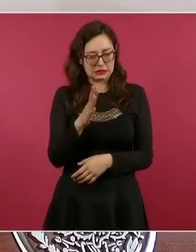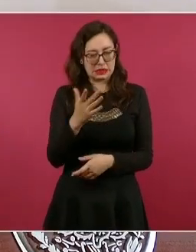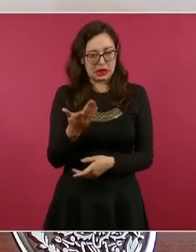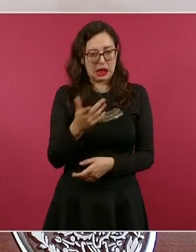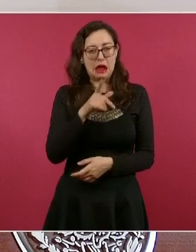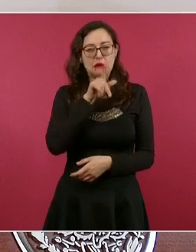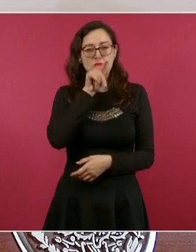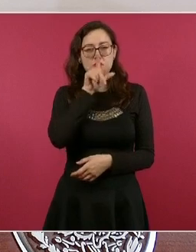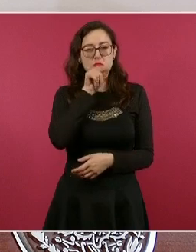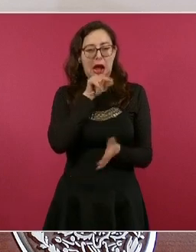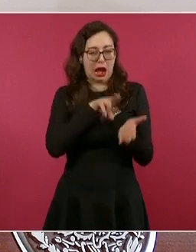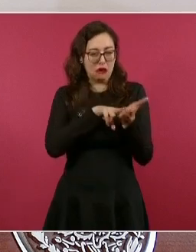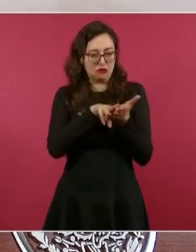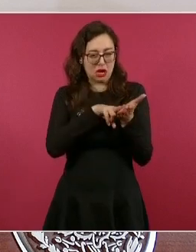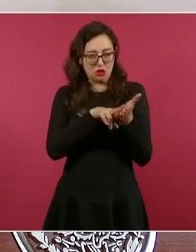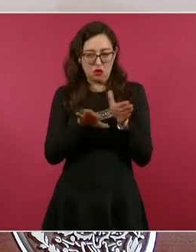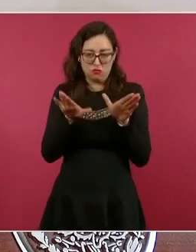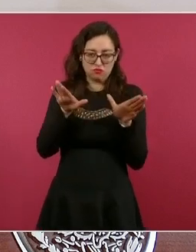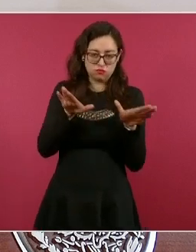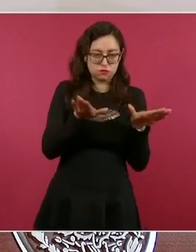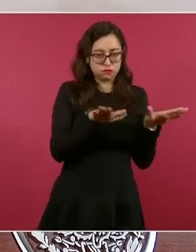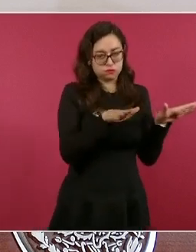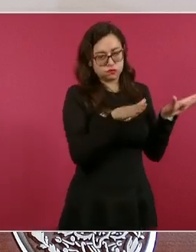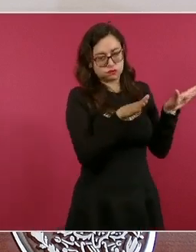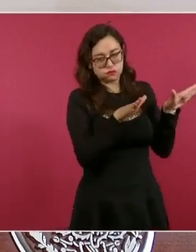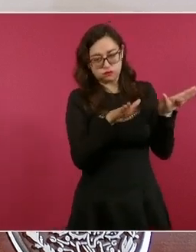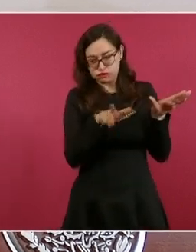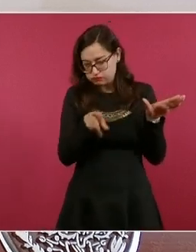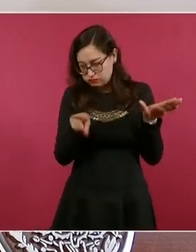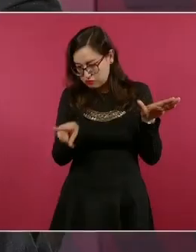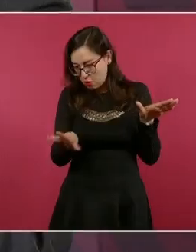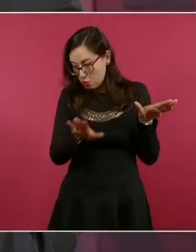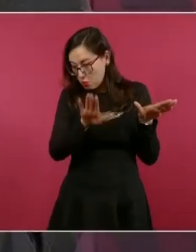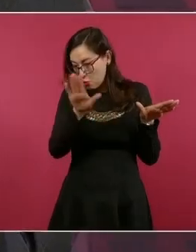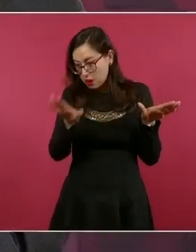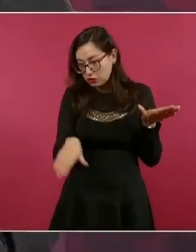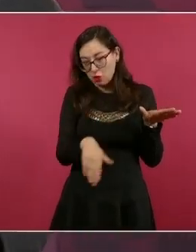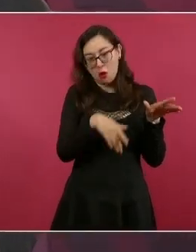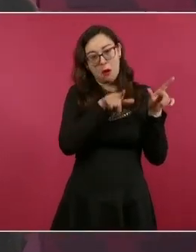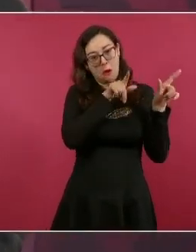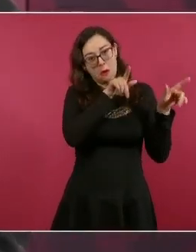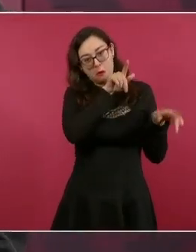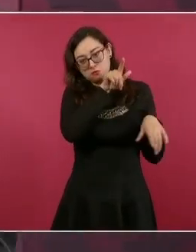Temporada de sopilotes, de Paco Ignacio Taibo,